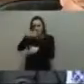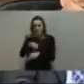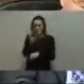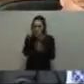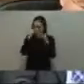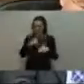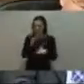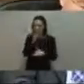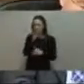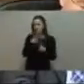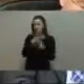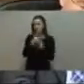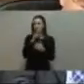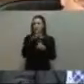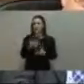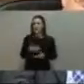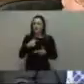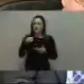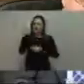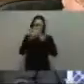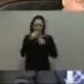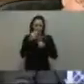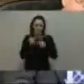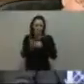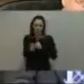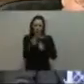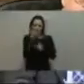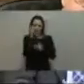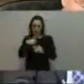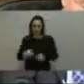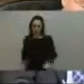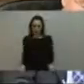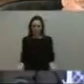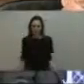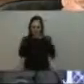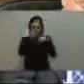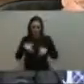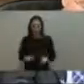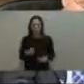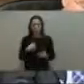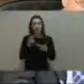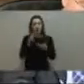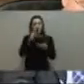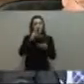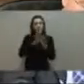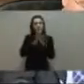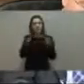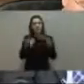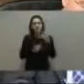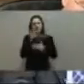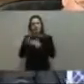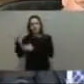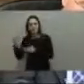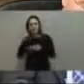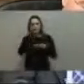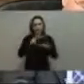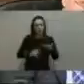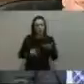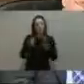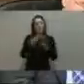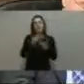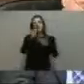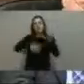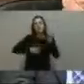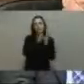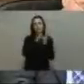situación actual, dudo que lo haya. He leído libros de sesiones y hemeroteca desde principios de siglo, sí,